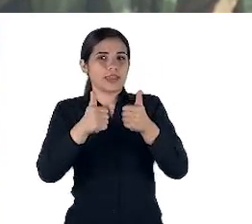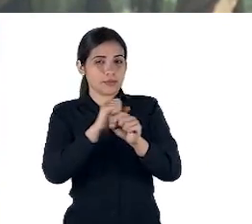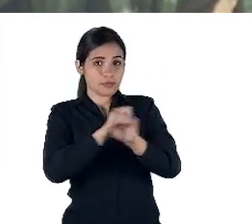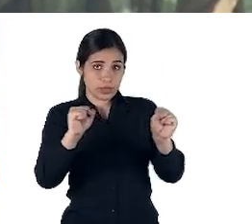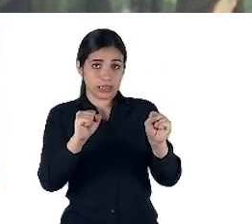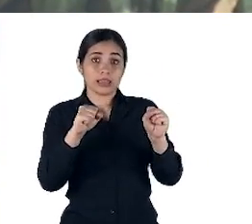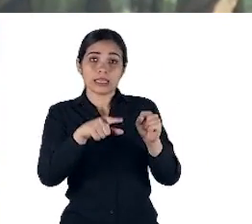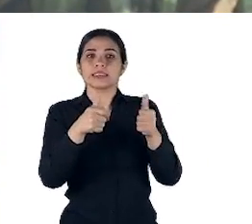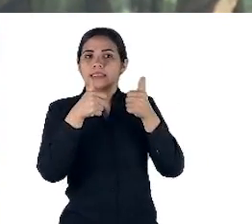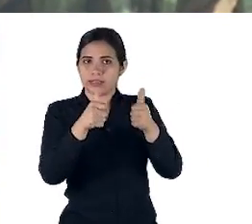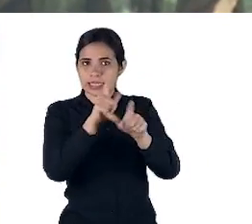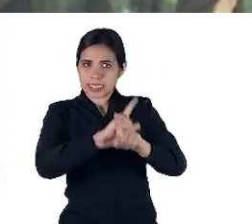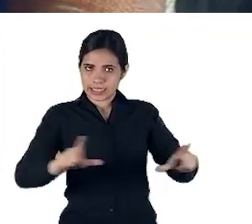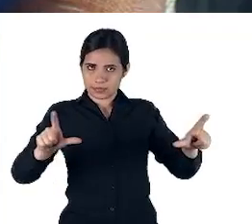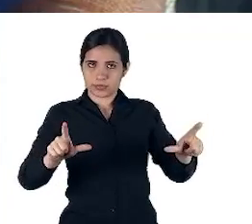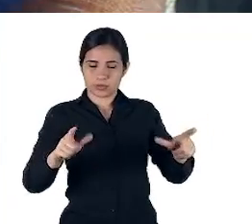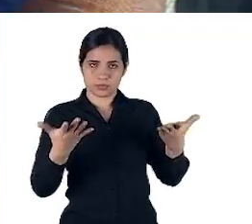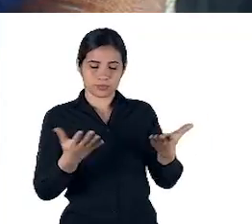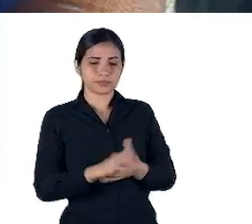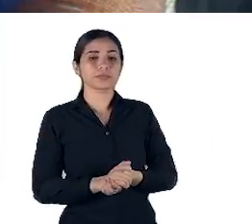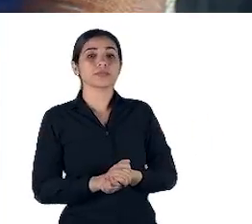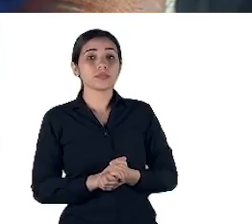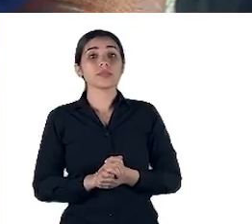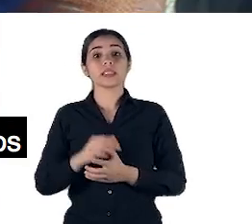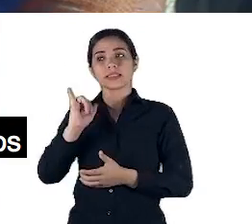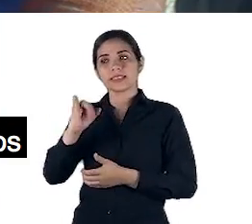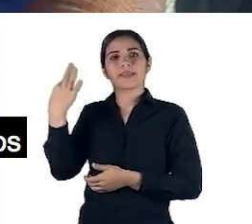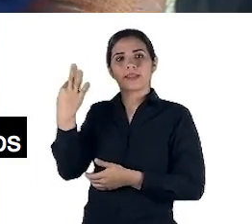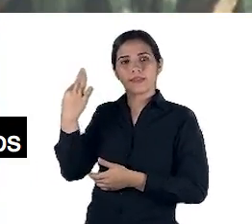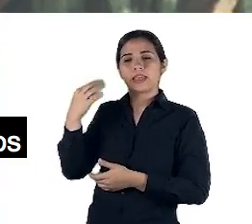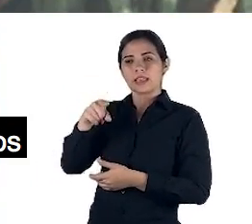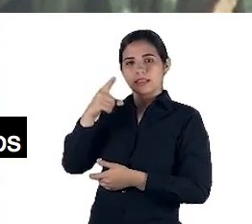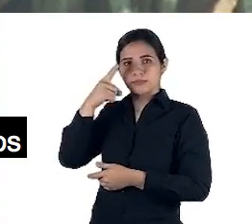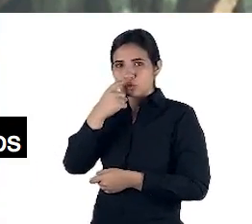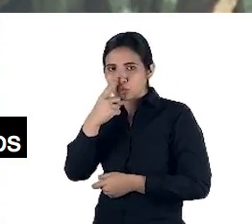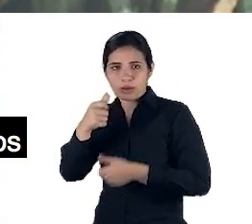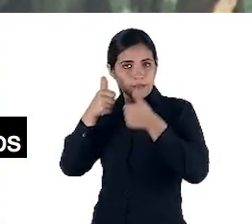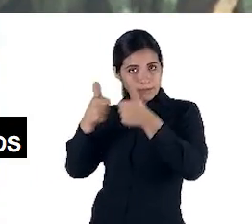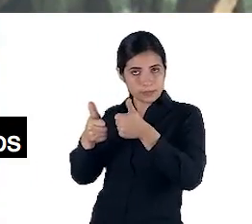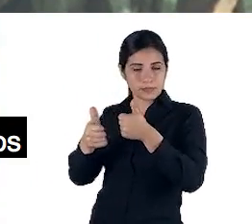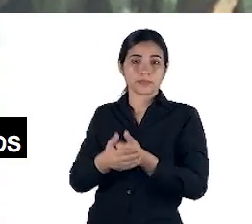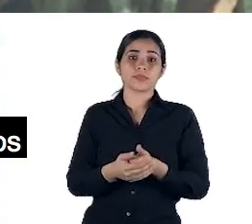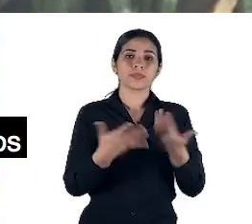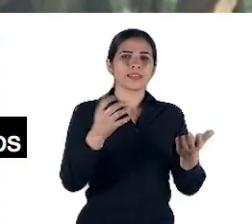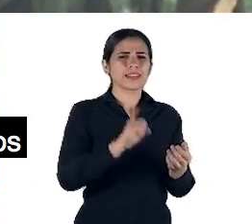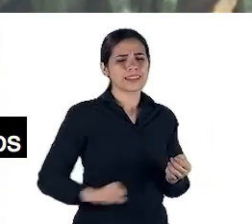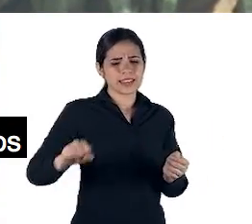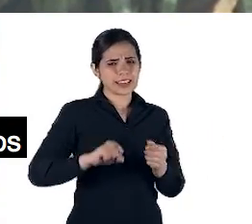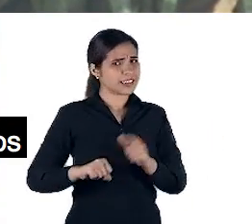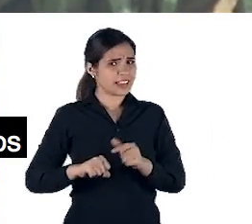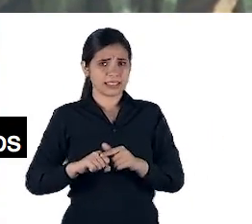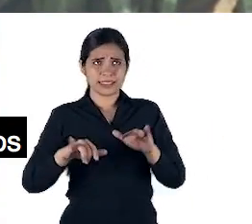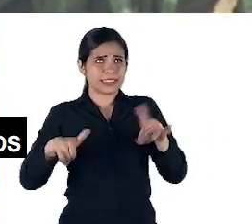riesgo tenerlo de esa manera. Sobre todo es optimizar, ¿verdad? Sí, no. La diarrea, Toto, podés. La diarrea ya no deberíamos